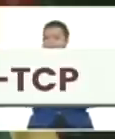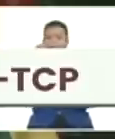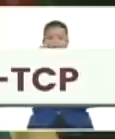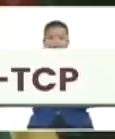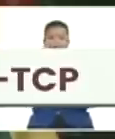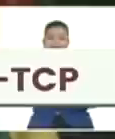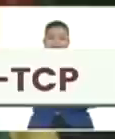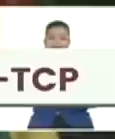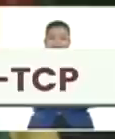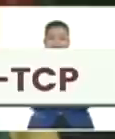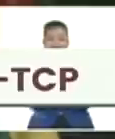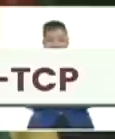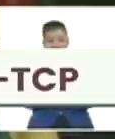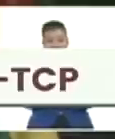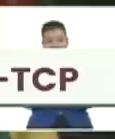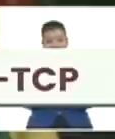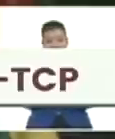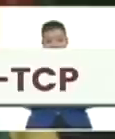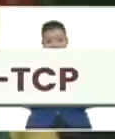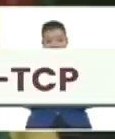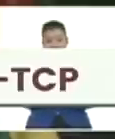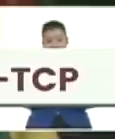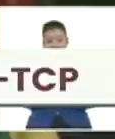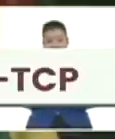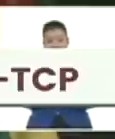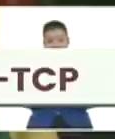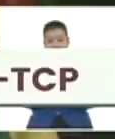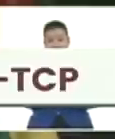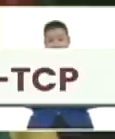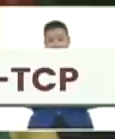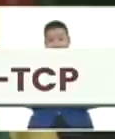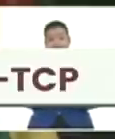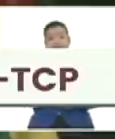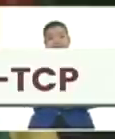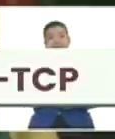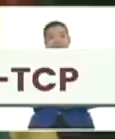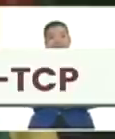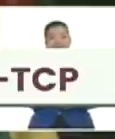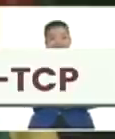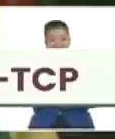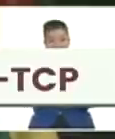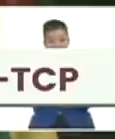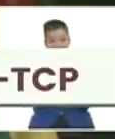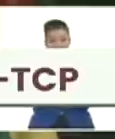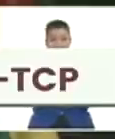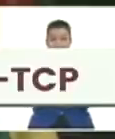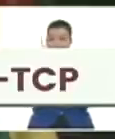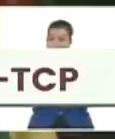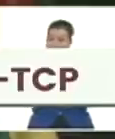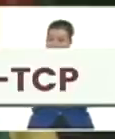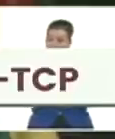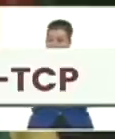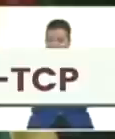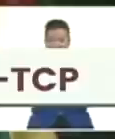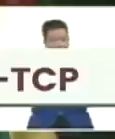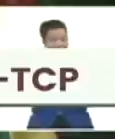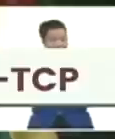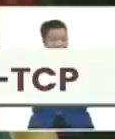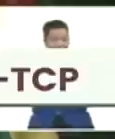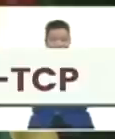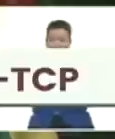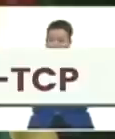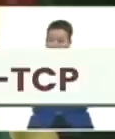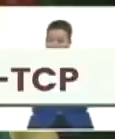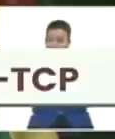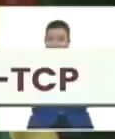cubanos, José Martí, debe consolidarse como un territorio de paz y libre de armas nucleares, donde el respeto